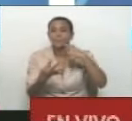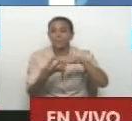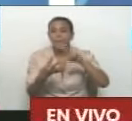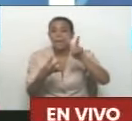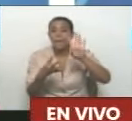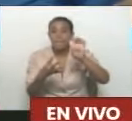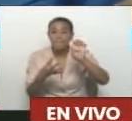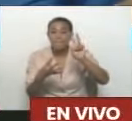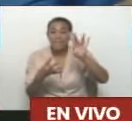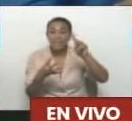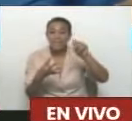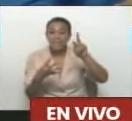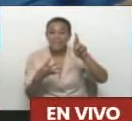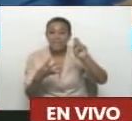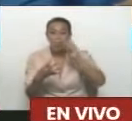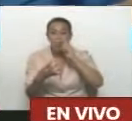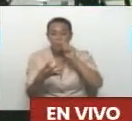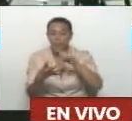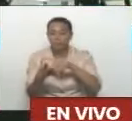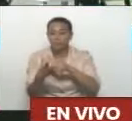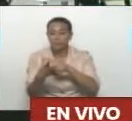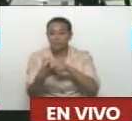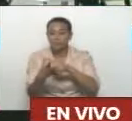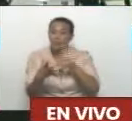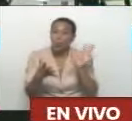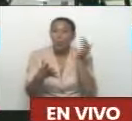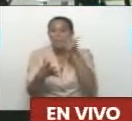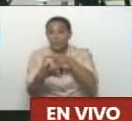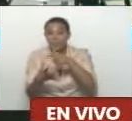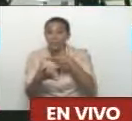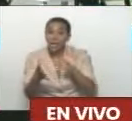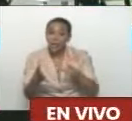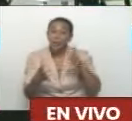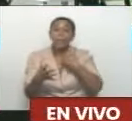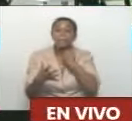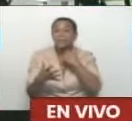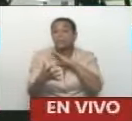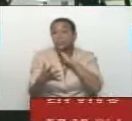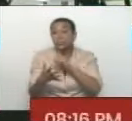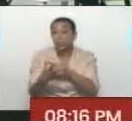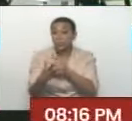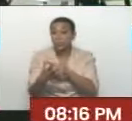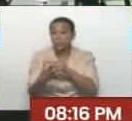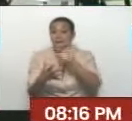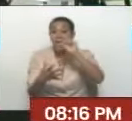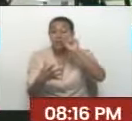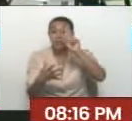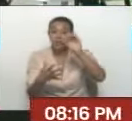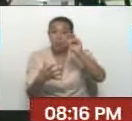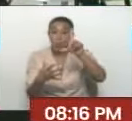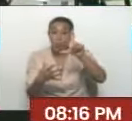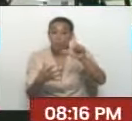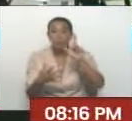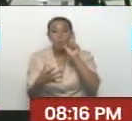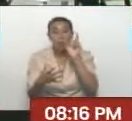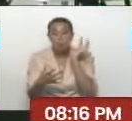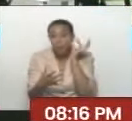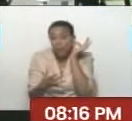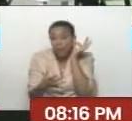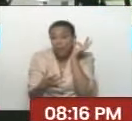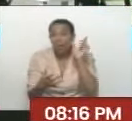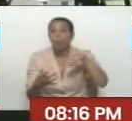Benito Iradi, y no están presentes por razones de salud, Sol Muset, mi saludo a Sol,